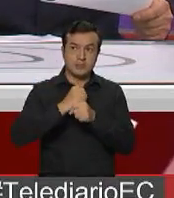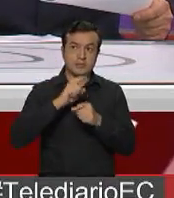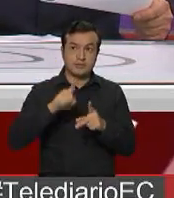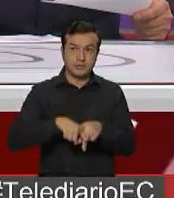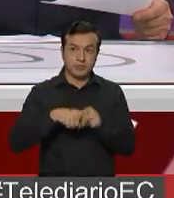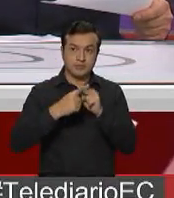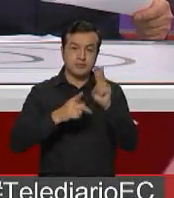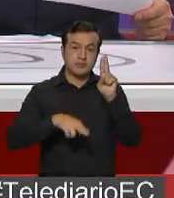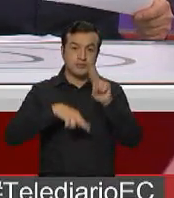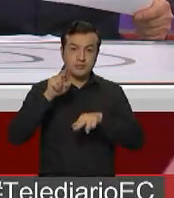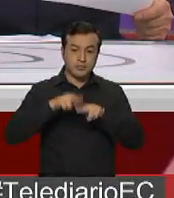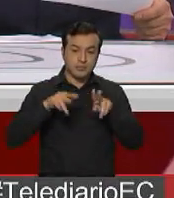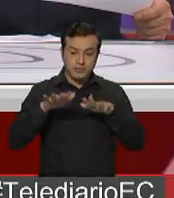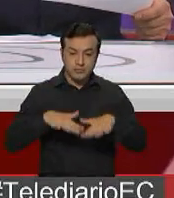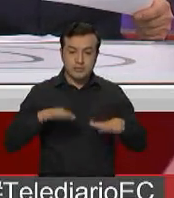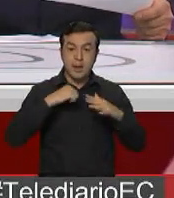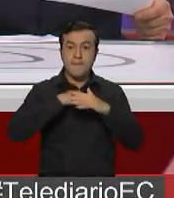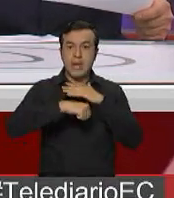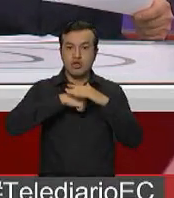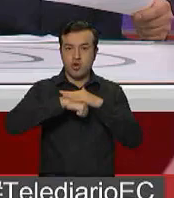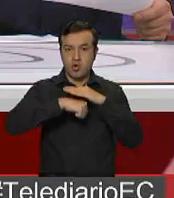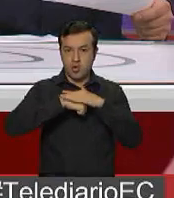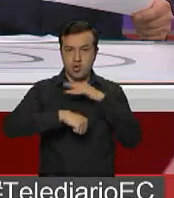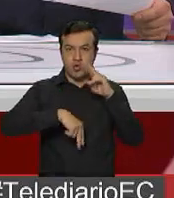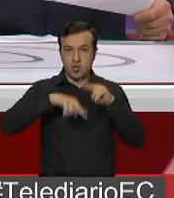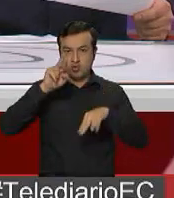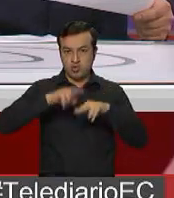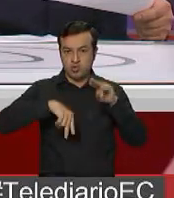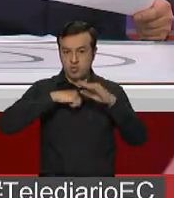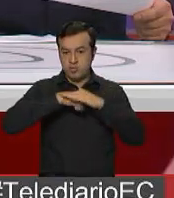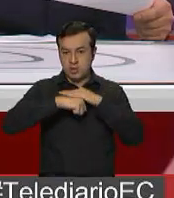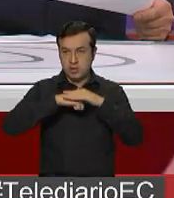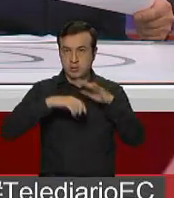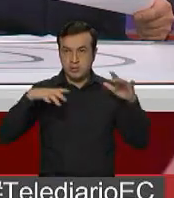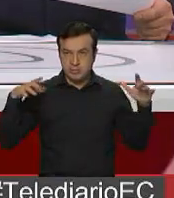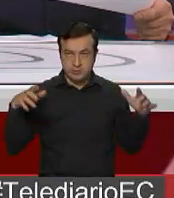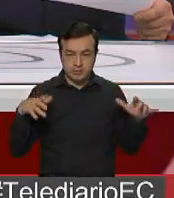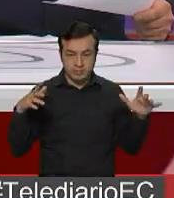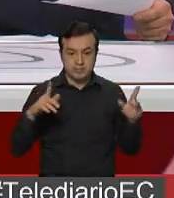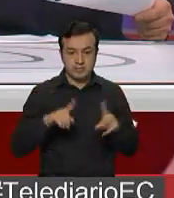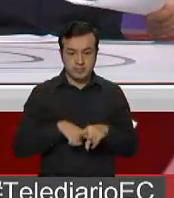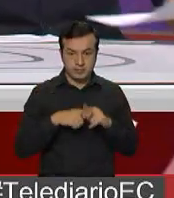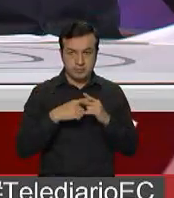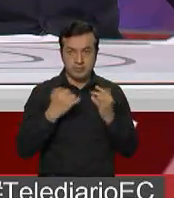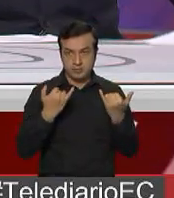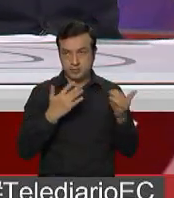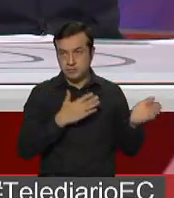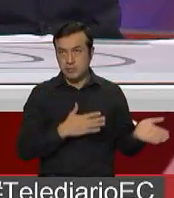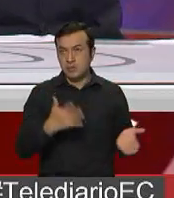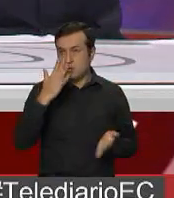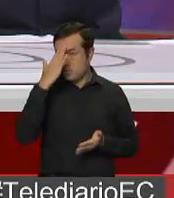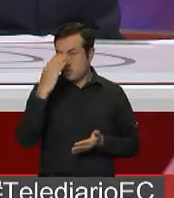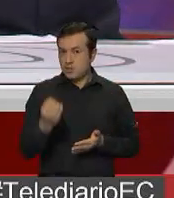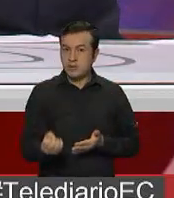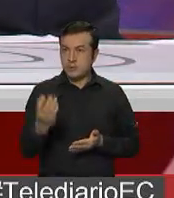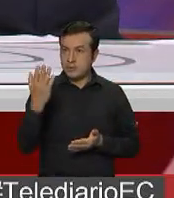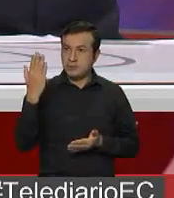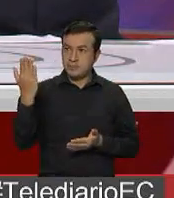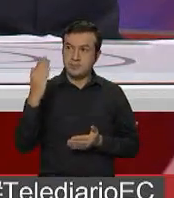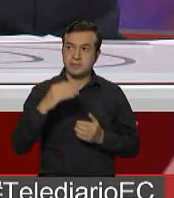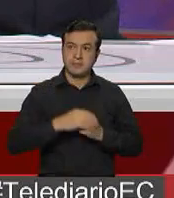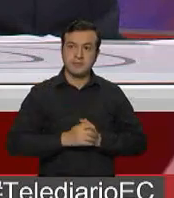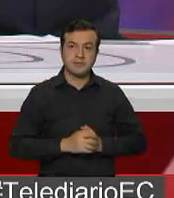de construcción del avance de este gran proyecto importante para la capital a partir de hoy. Buenos días, Valeria, adelante con su